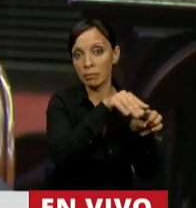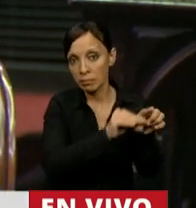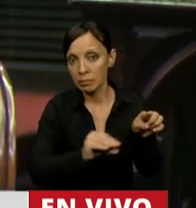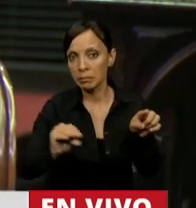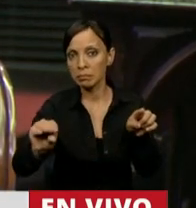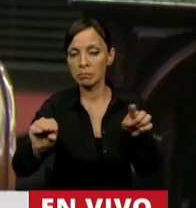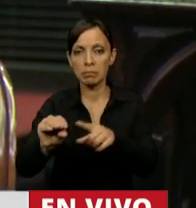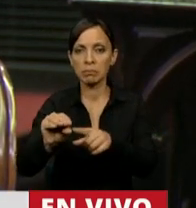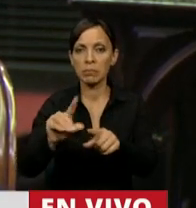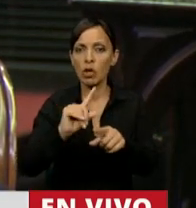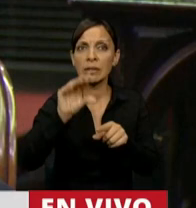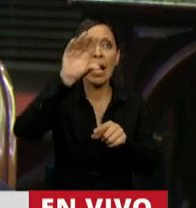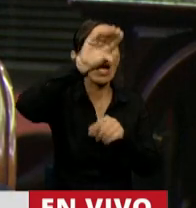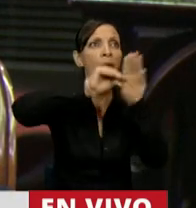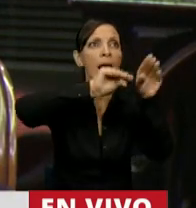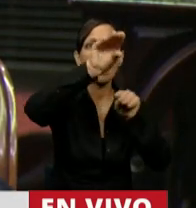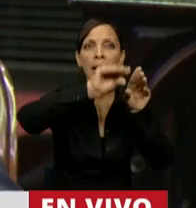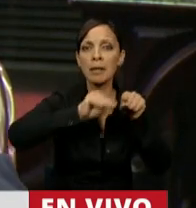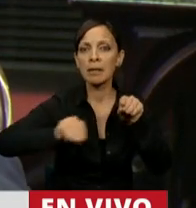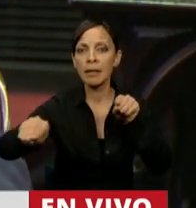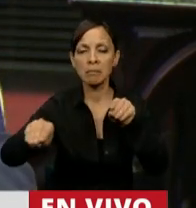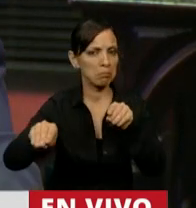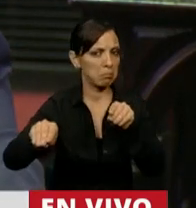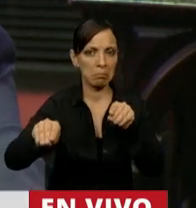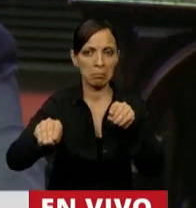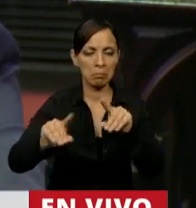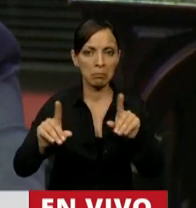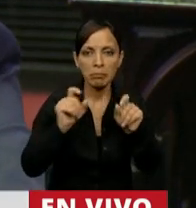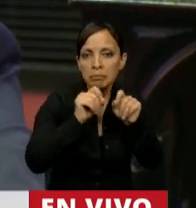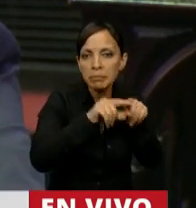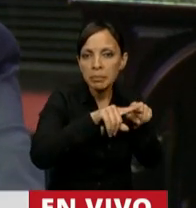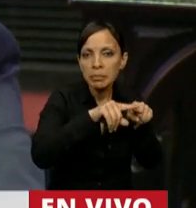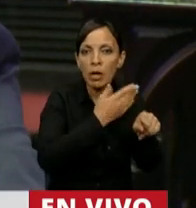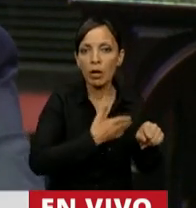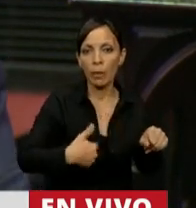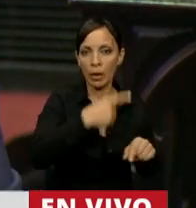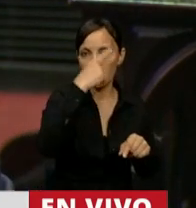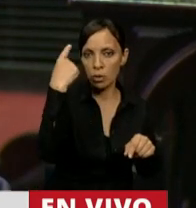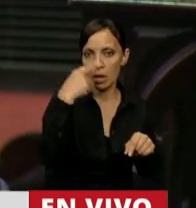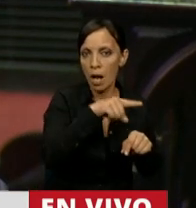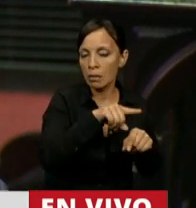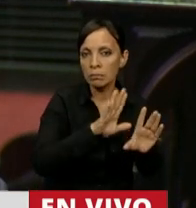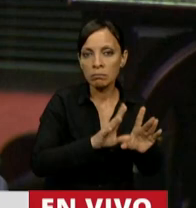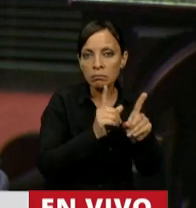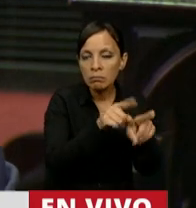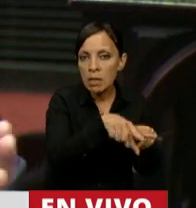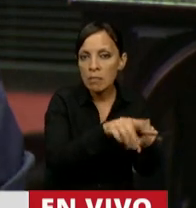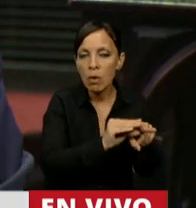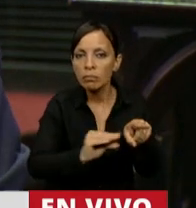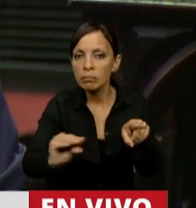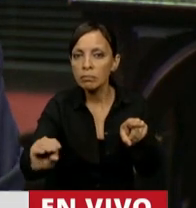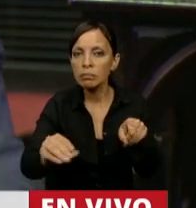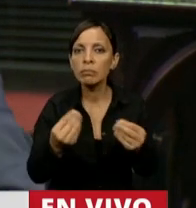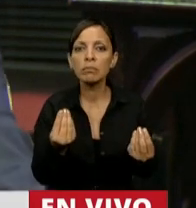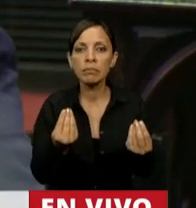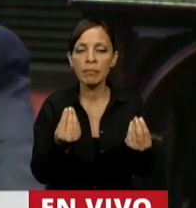No les estamos quitando a ninguna otra provincia de nuestro país. ¿Y eso por qué es, presidente? Como consecuencia